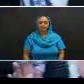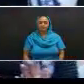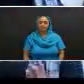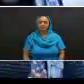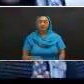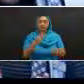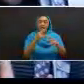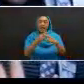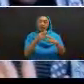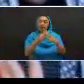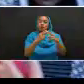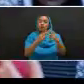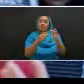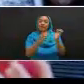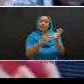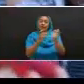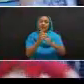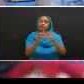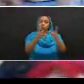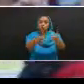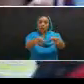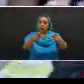conformar. En el nombre de Jesús recibe.